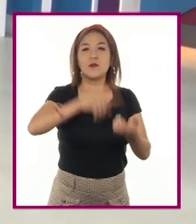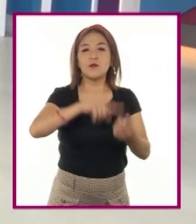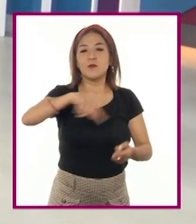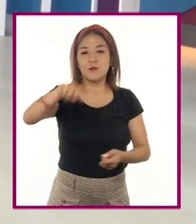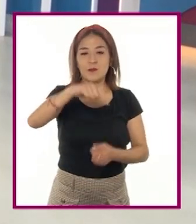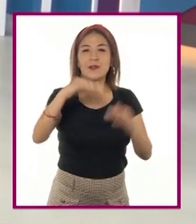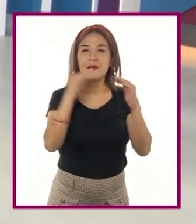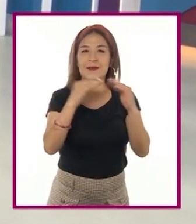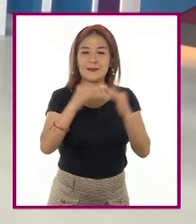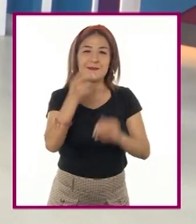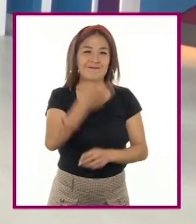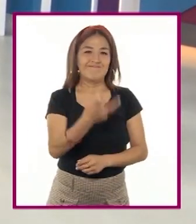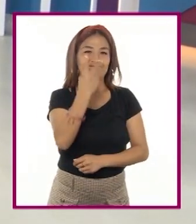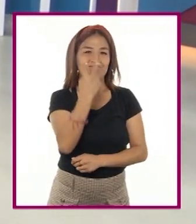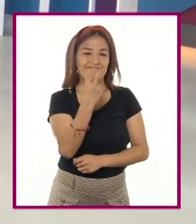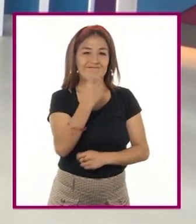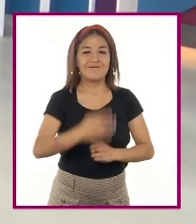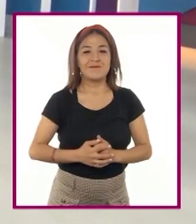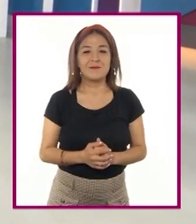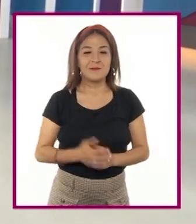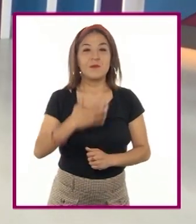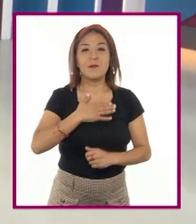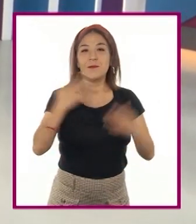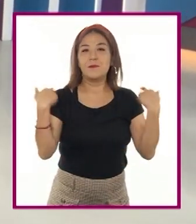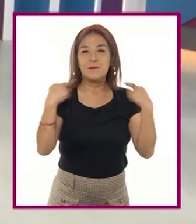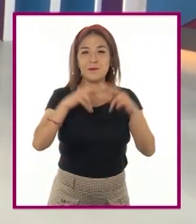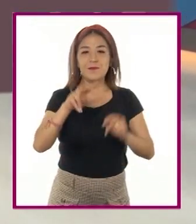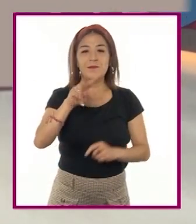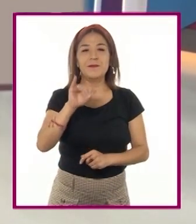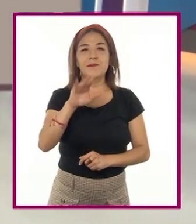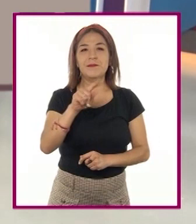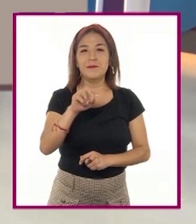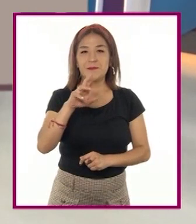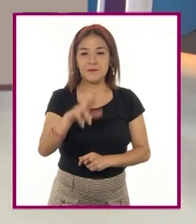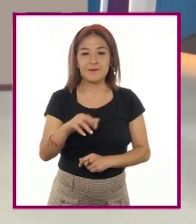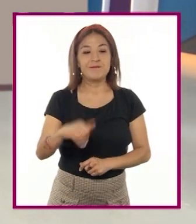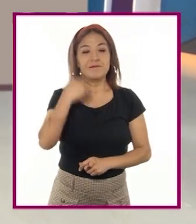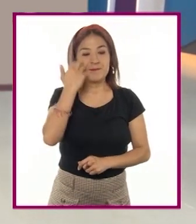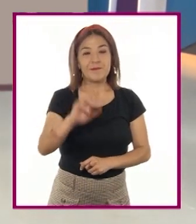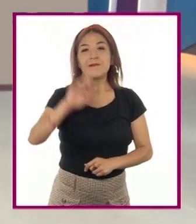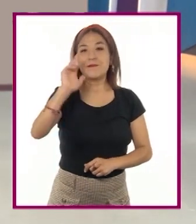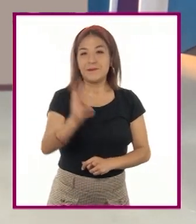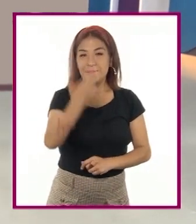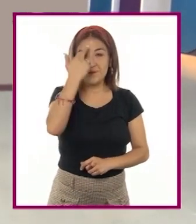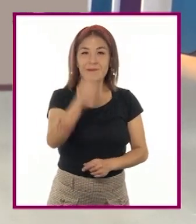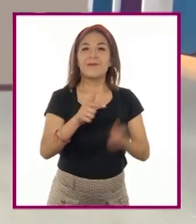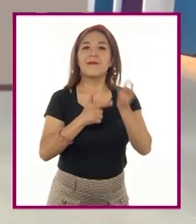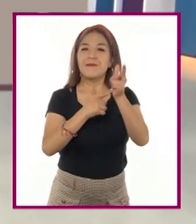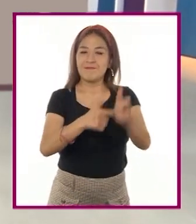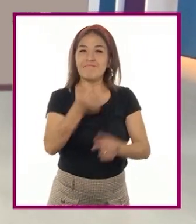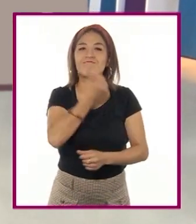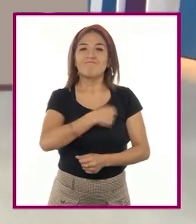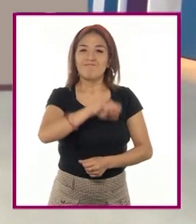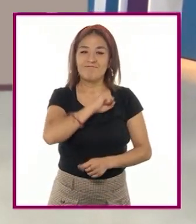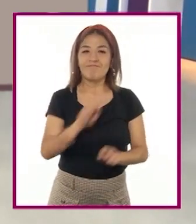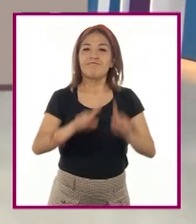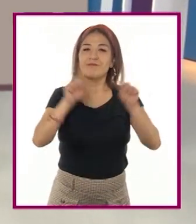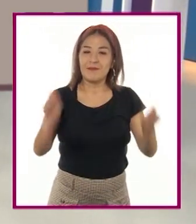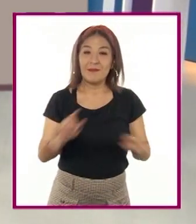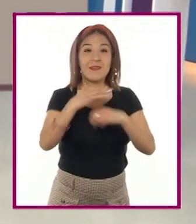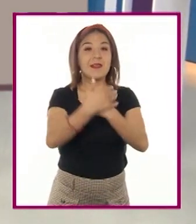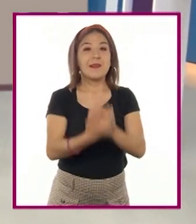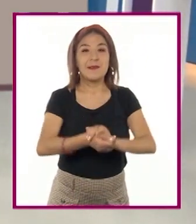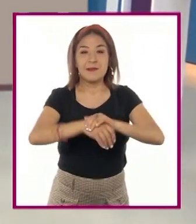esta modalidad a distancia. Yo soy el maestro Víctor Mota López y quiero recordarles mantener la sana distancia, lavarse las manos con